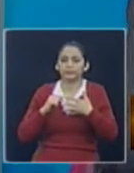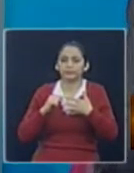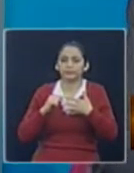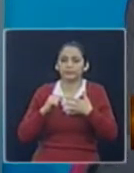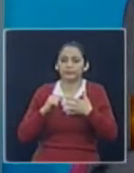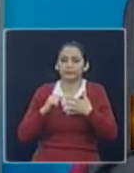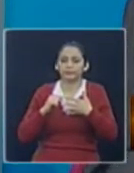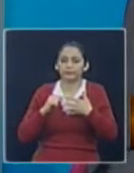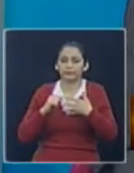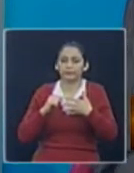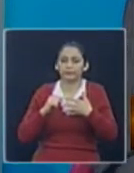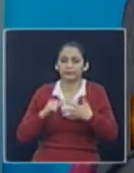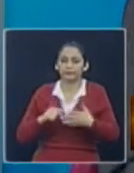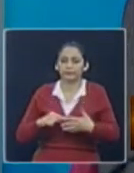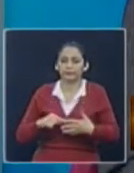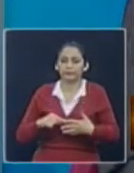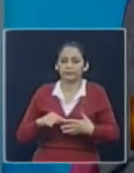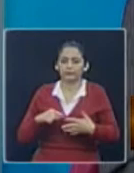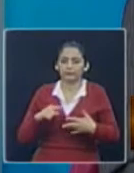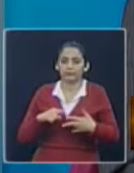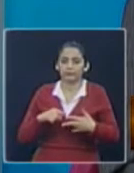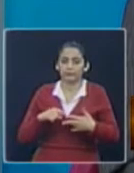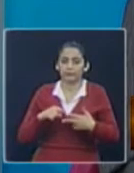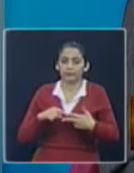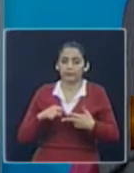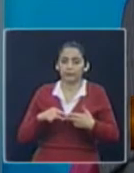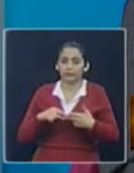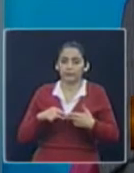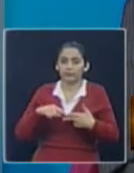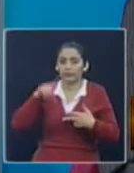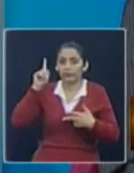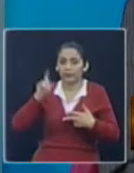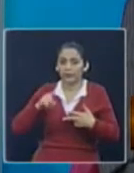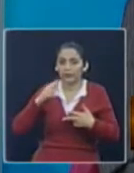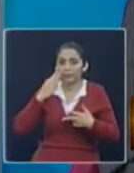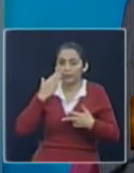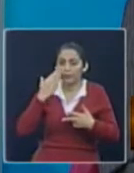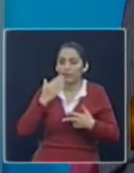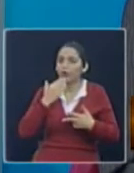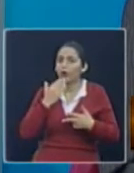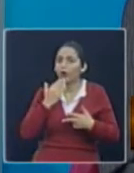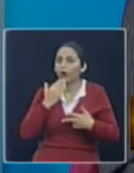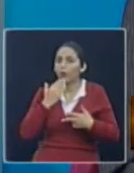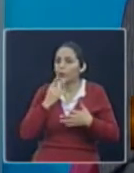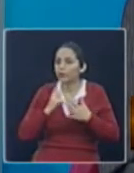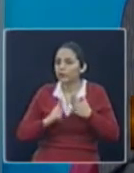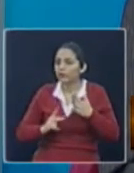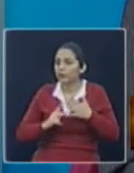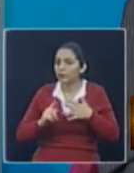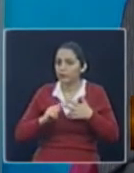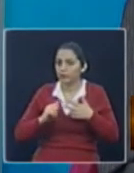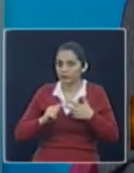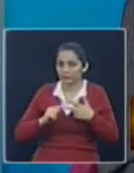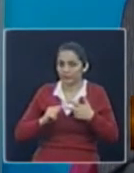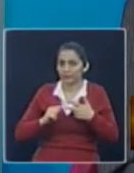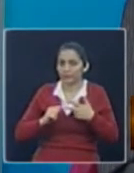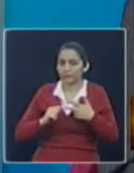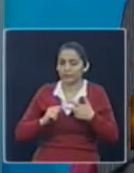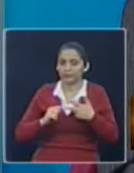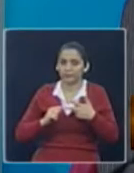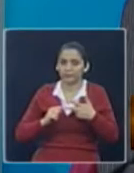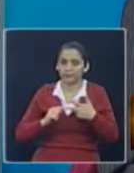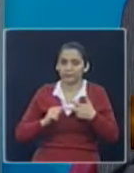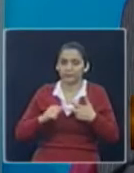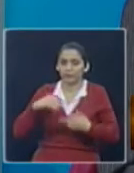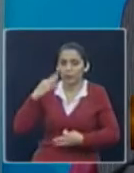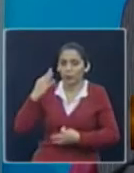El primer paso es el de la instrucción. El segundo paso es la preparación del juicio